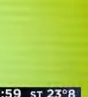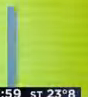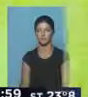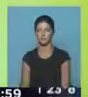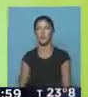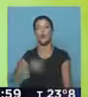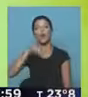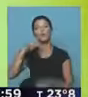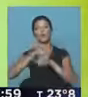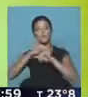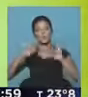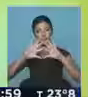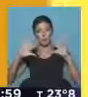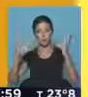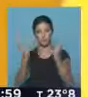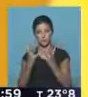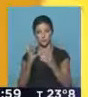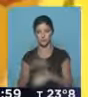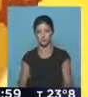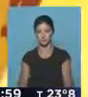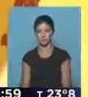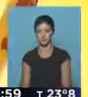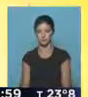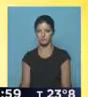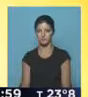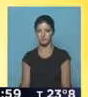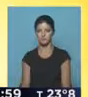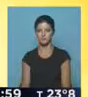Esto también pasó en el mundo.